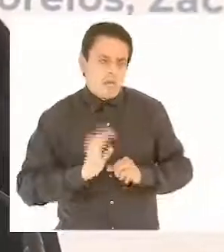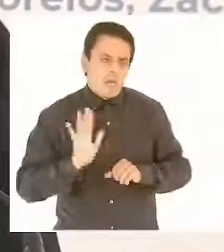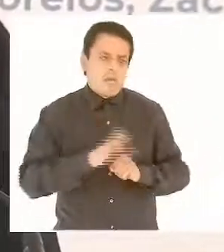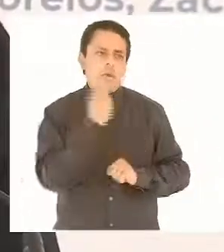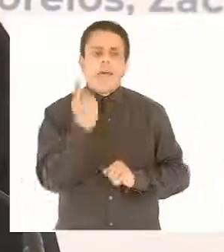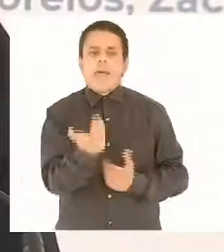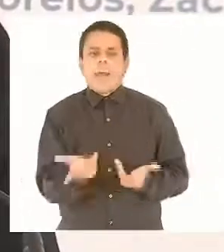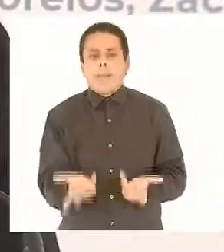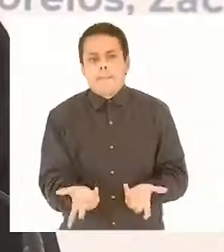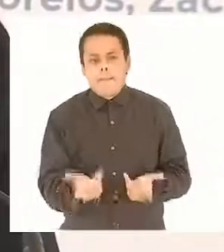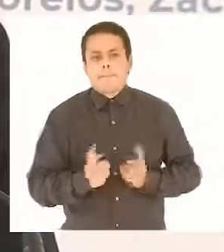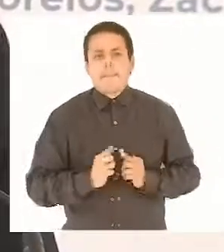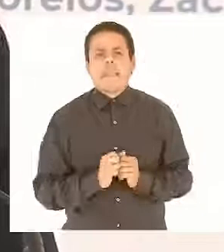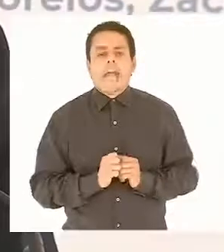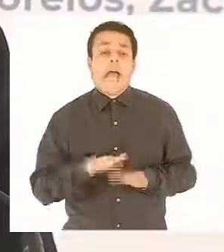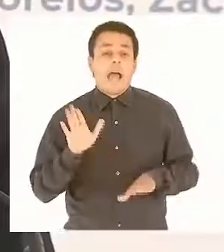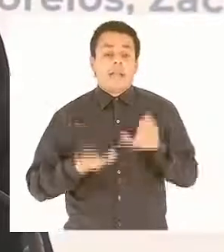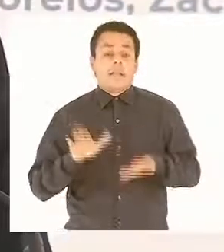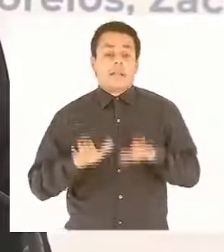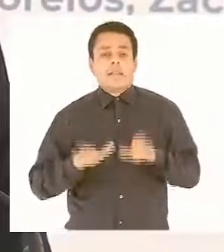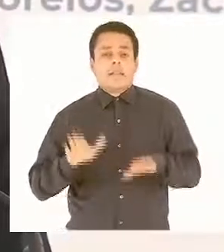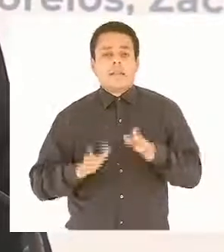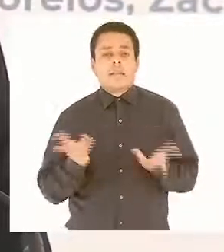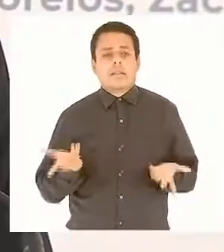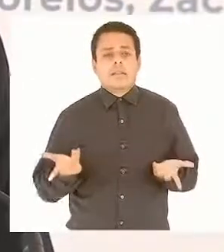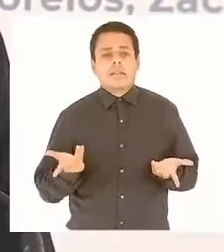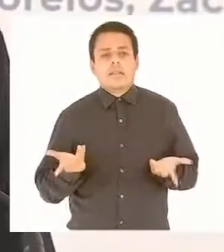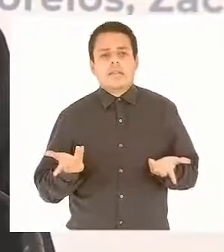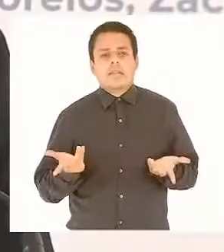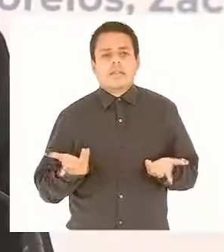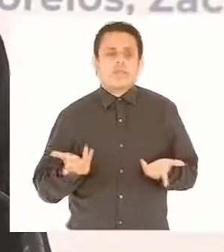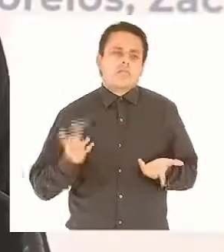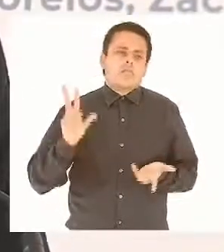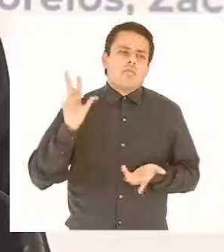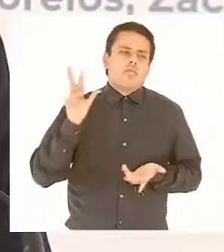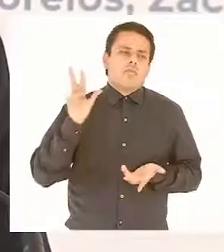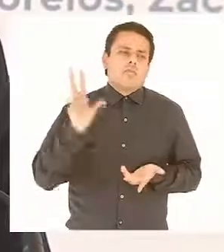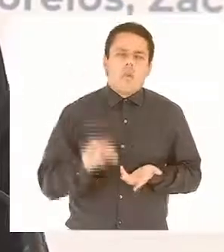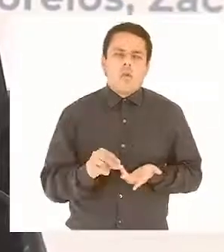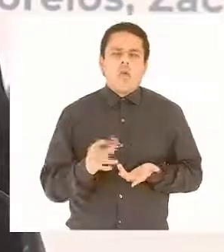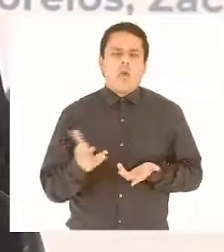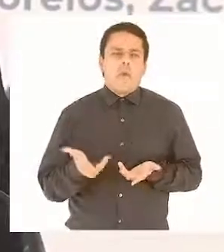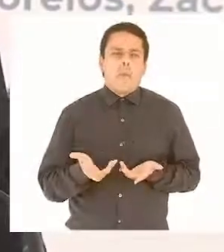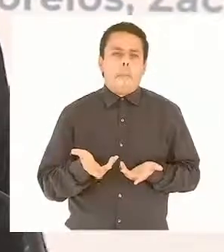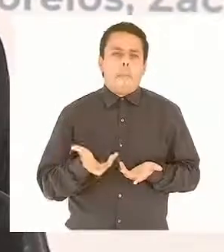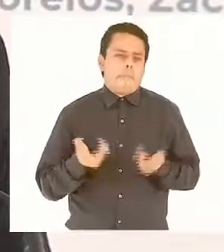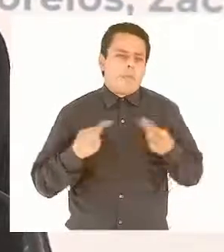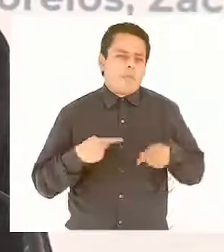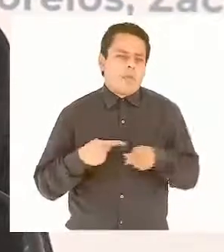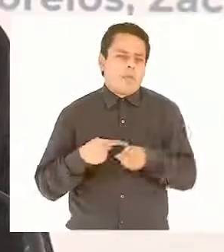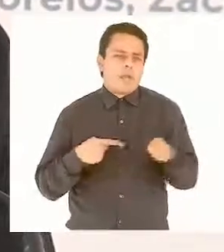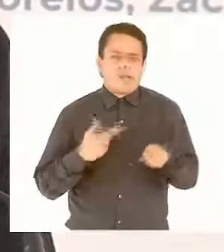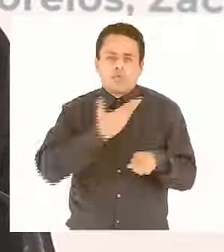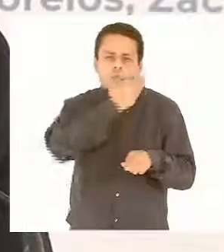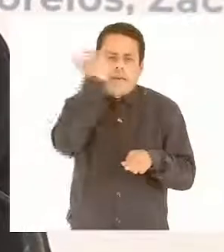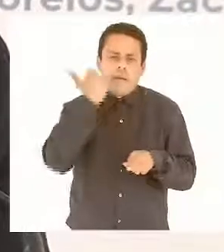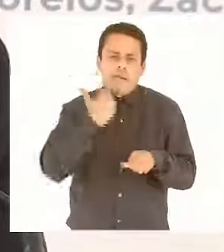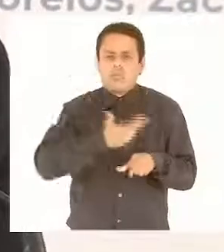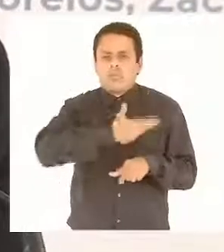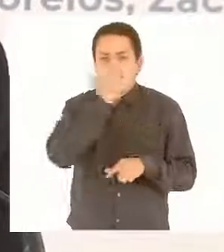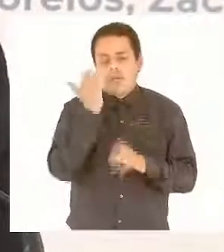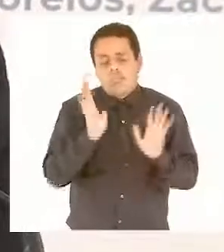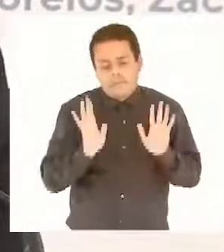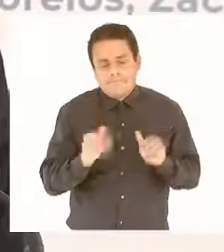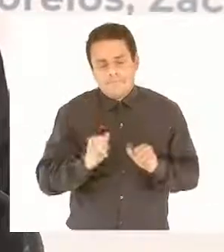porque a veces no se conoce toda la información.